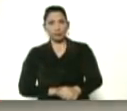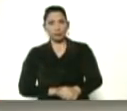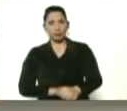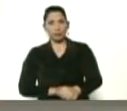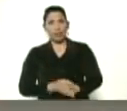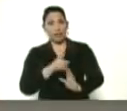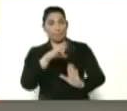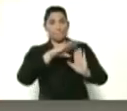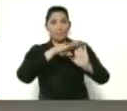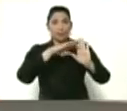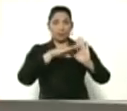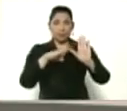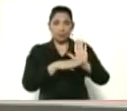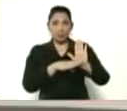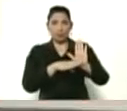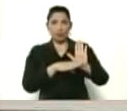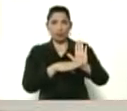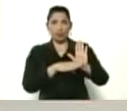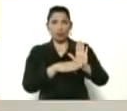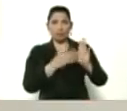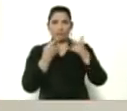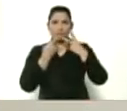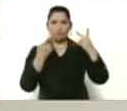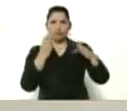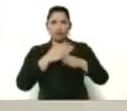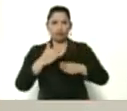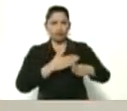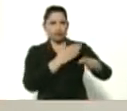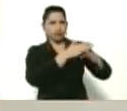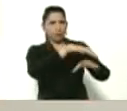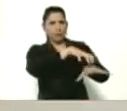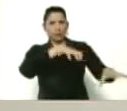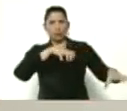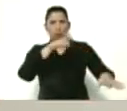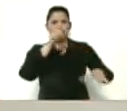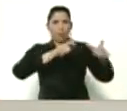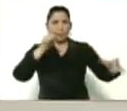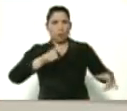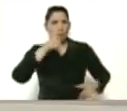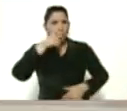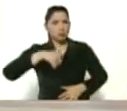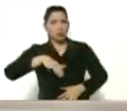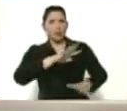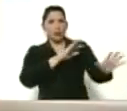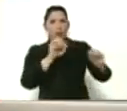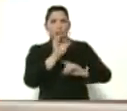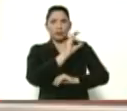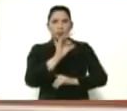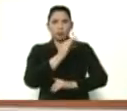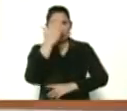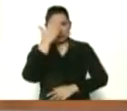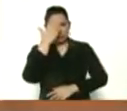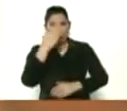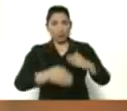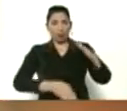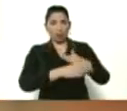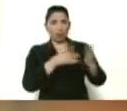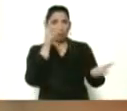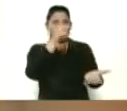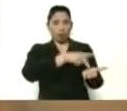Son medidas que comparte la mayor parte de la población. Que casi el 90% de la gente sepa dónde acudir en caso de que se presente una